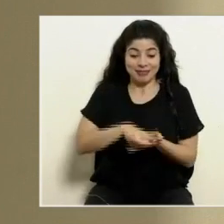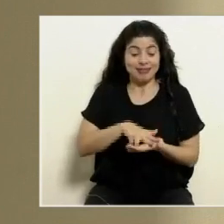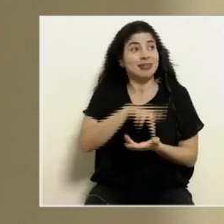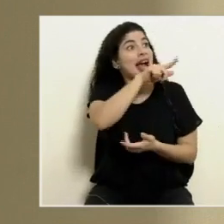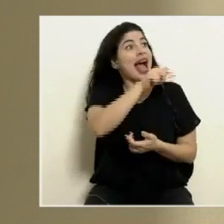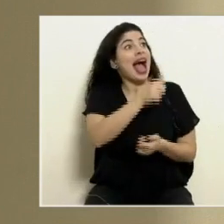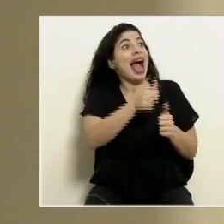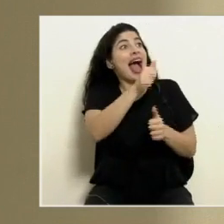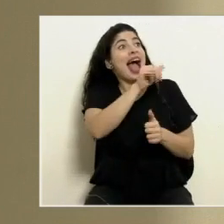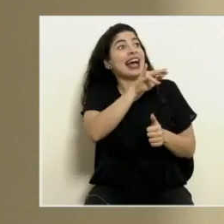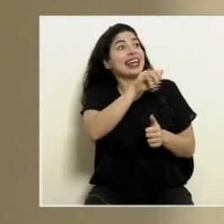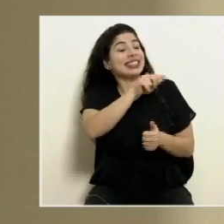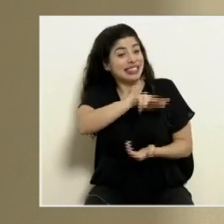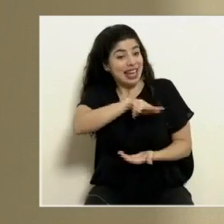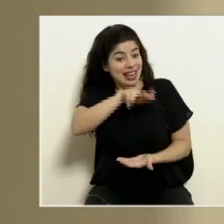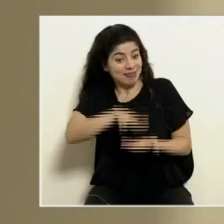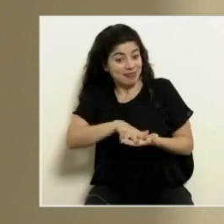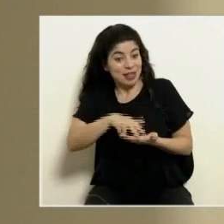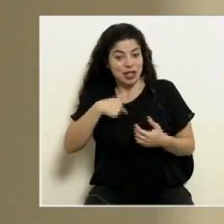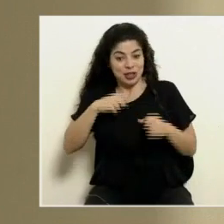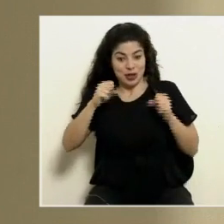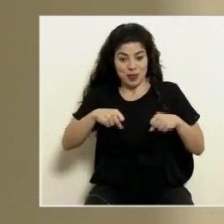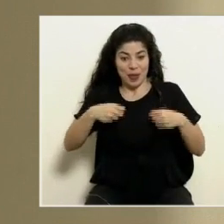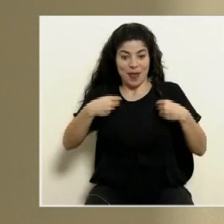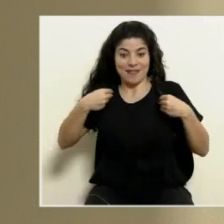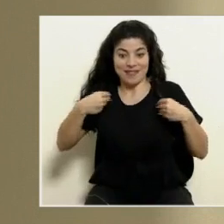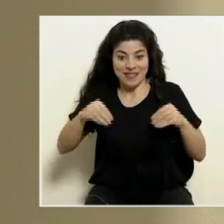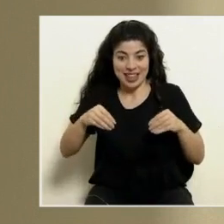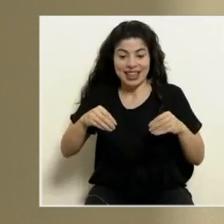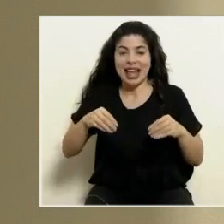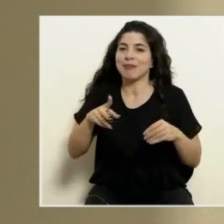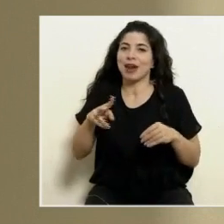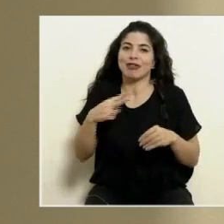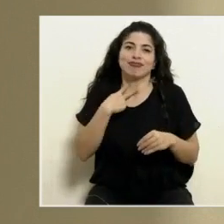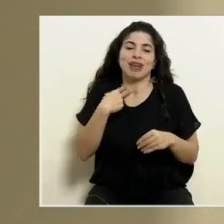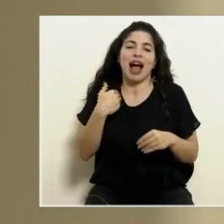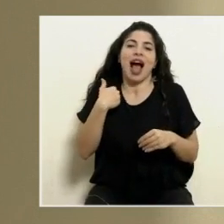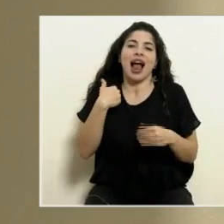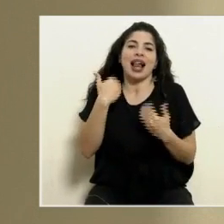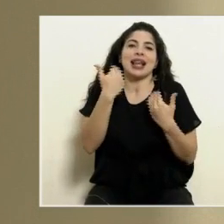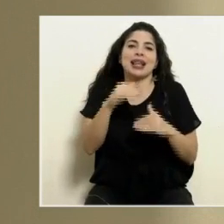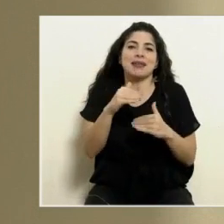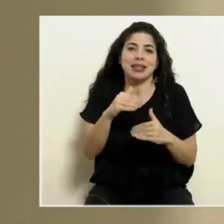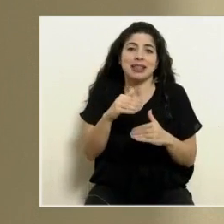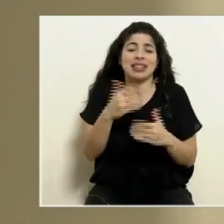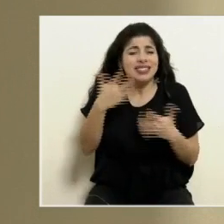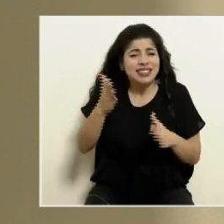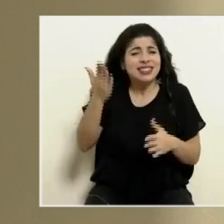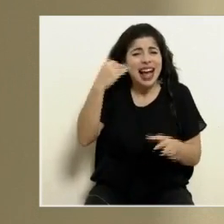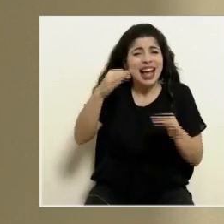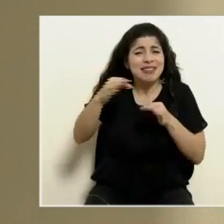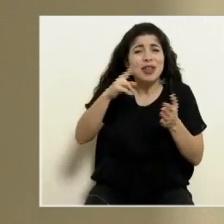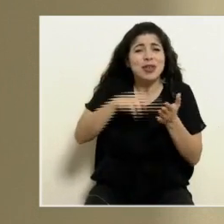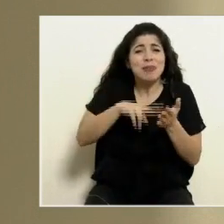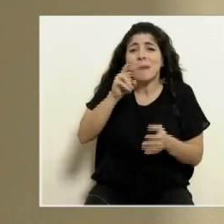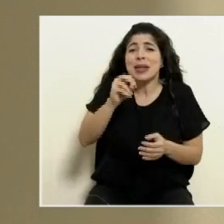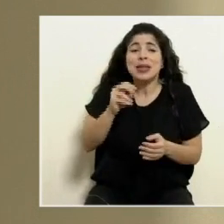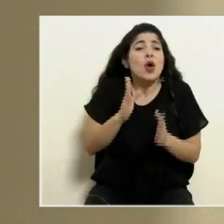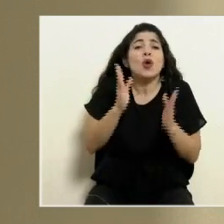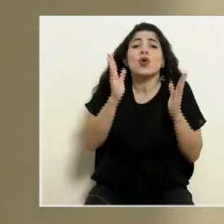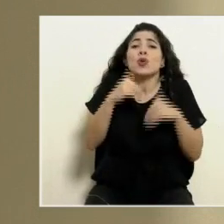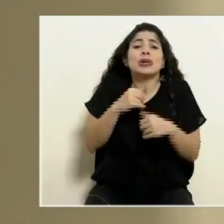aprobada, significa que ya podemos adquirirla nosotros. Siempre hay en esto mucha limitación Y se había hablado desde el 2020, no hay